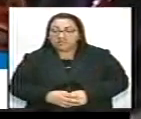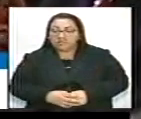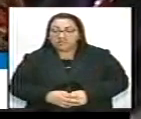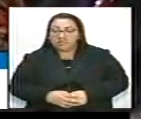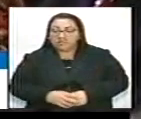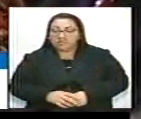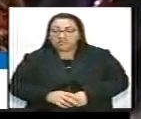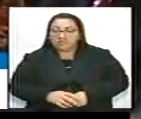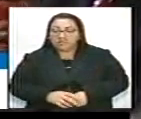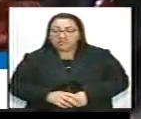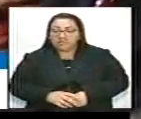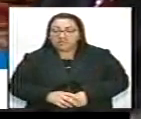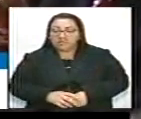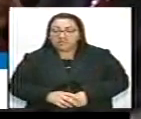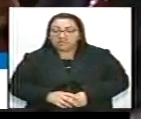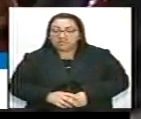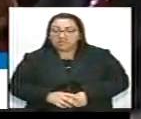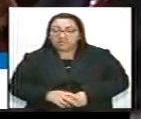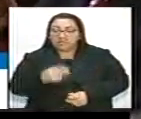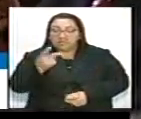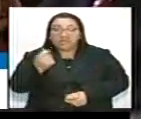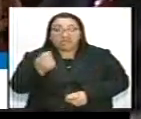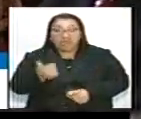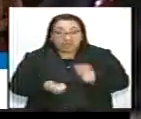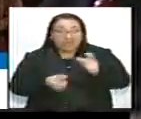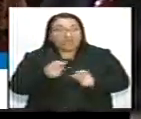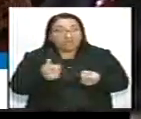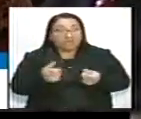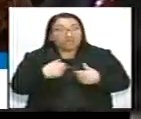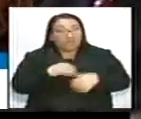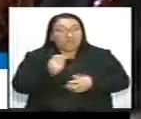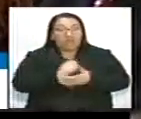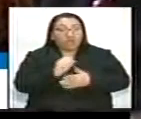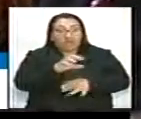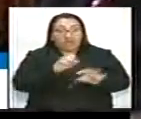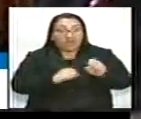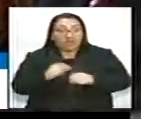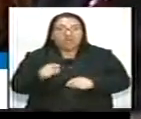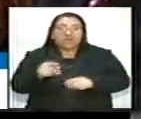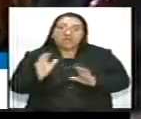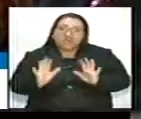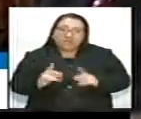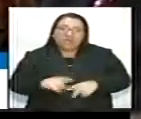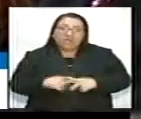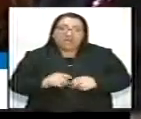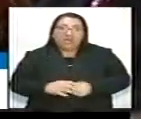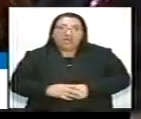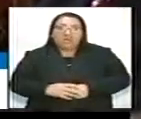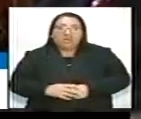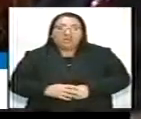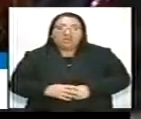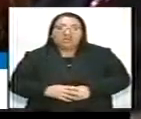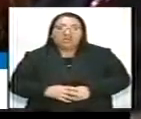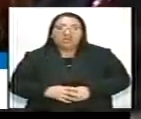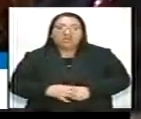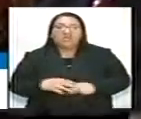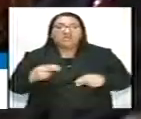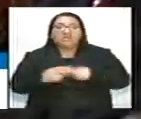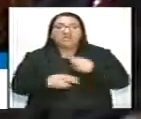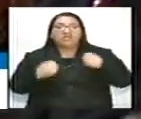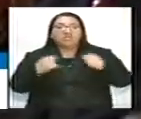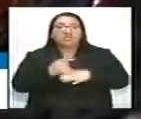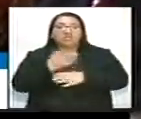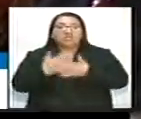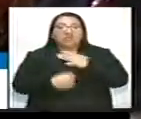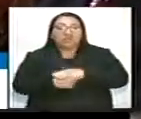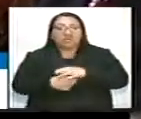ver si tienen los recursos, si ha contratado el personal que se requiere o no. Y esto debe ser una política a nivel nacional de la lucha contra